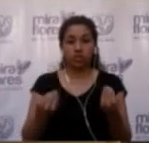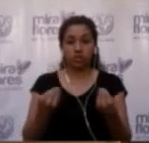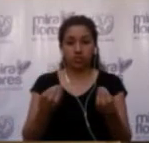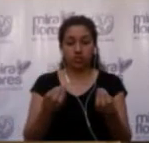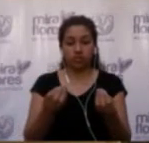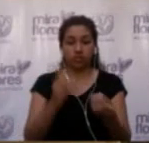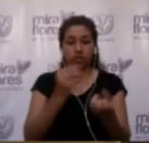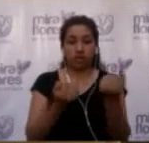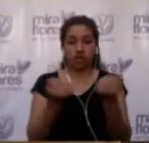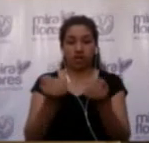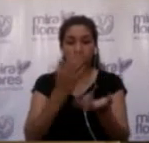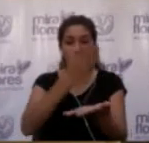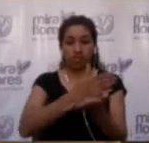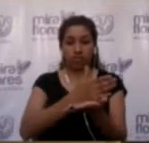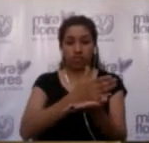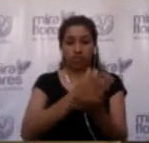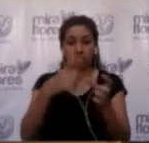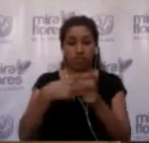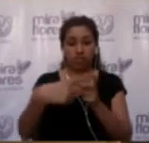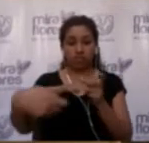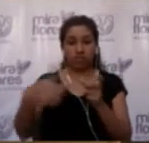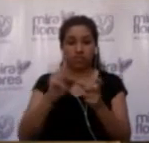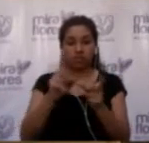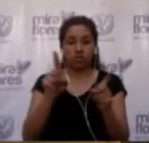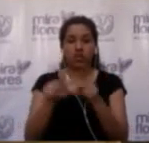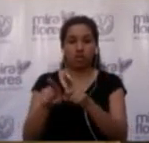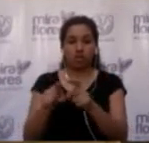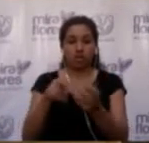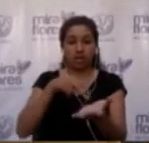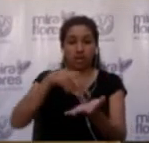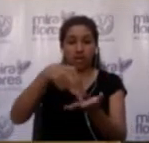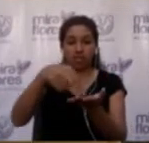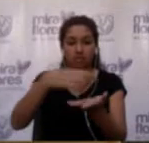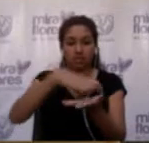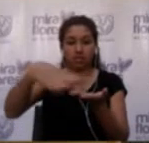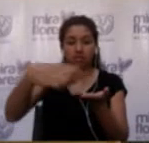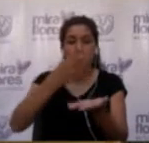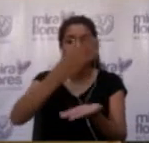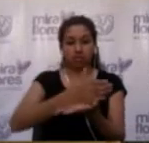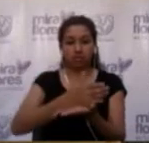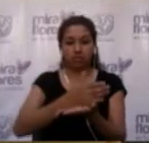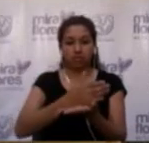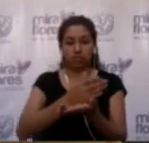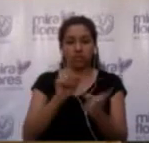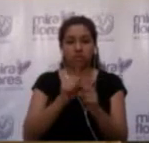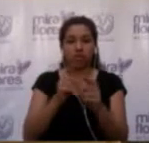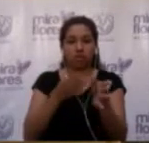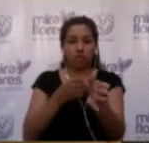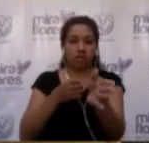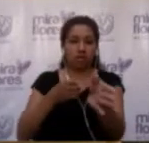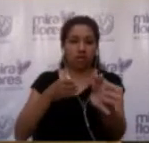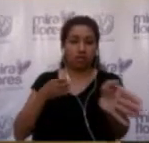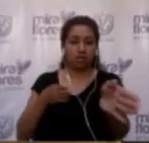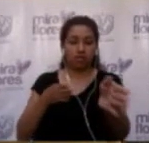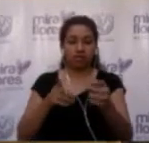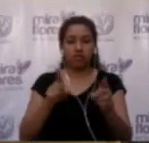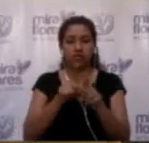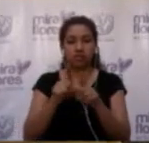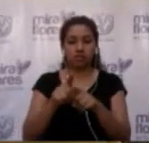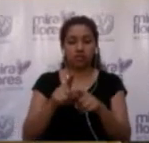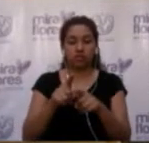cuadran en la pista, sino también en la vereda. Y eso crea una congestión terrible de tráfico y además de congestión